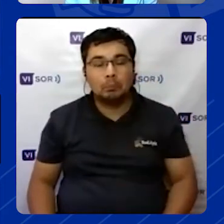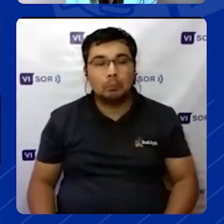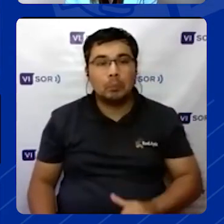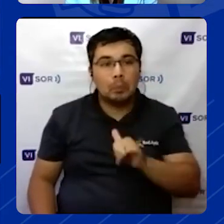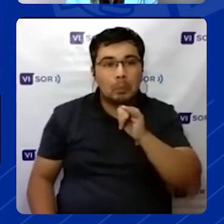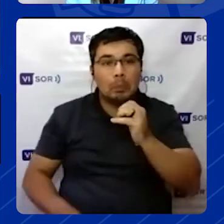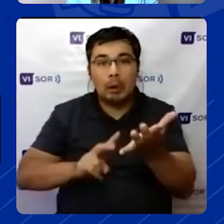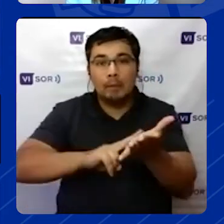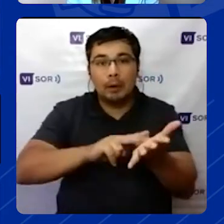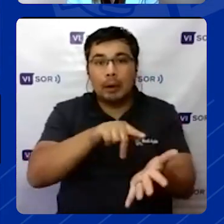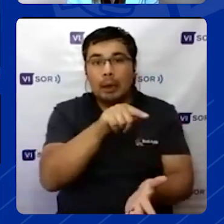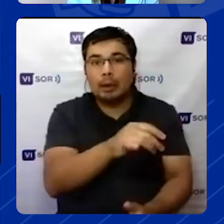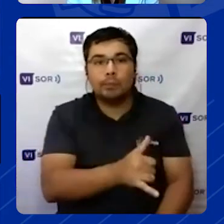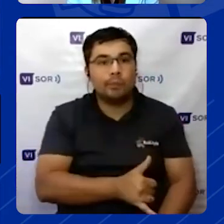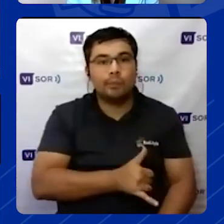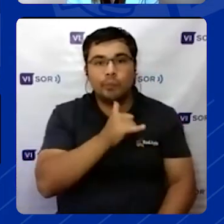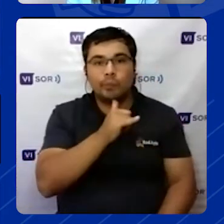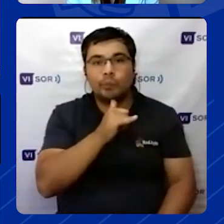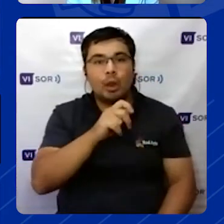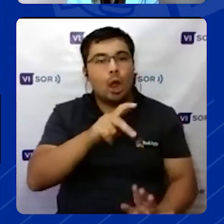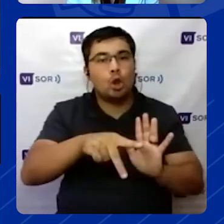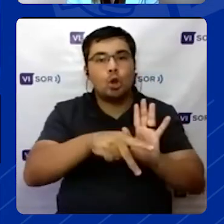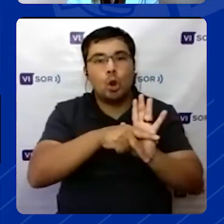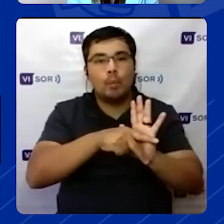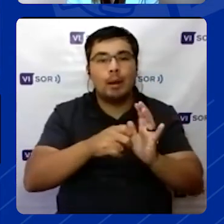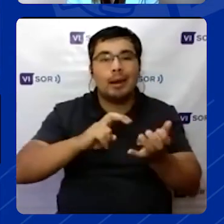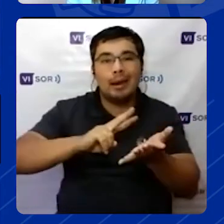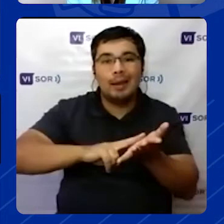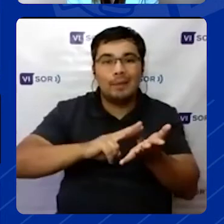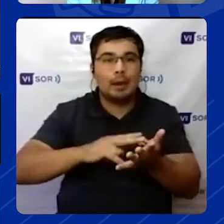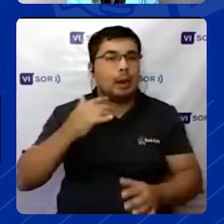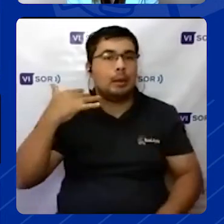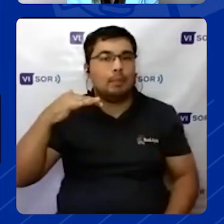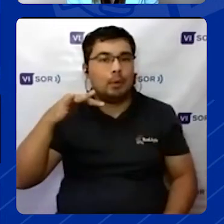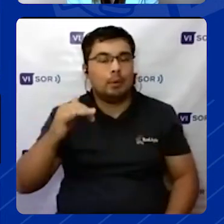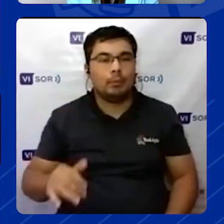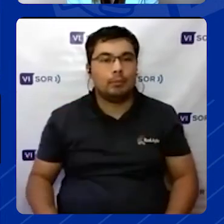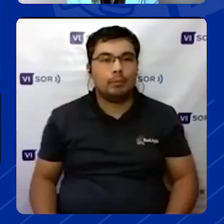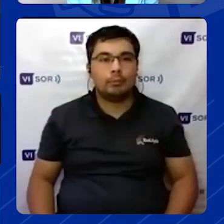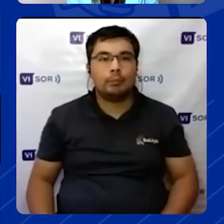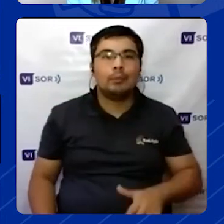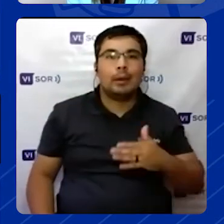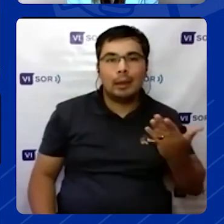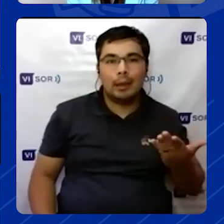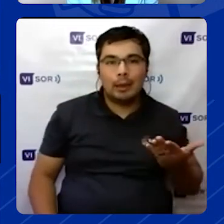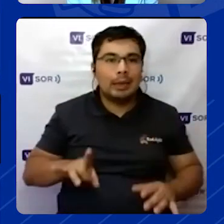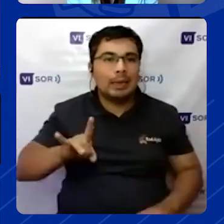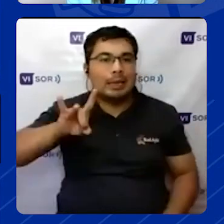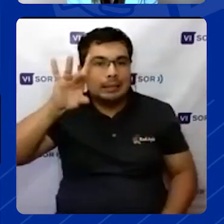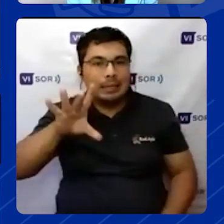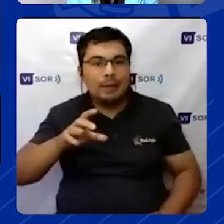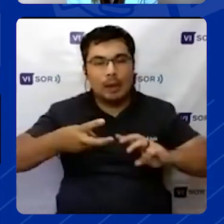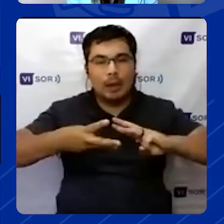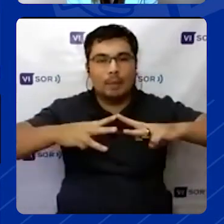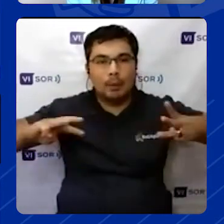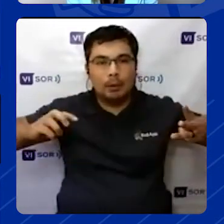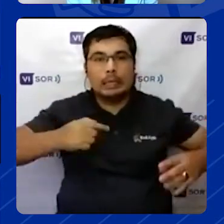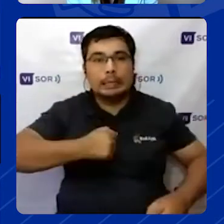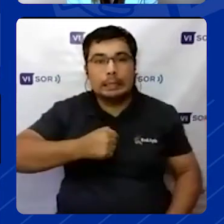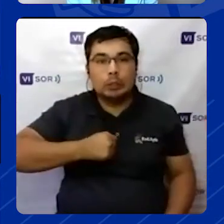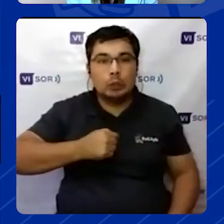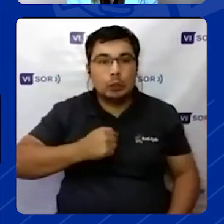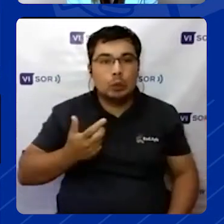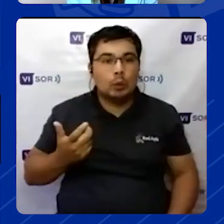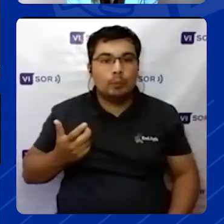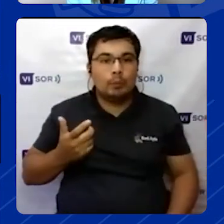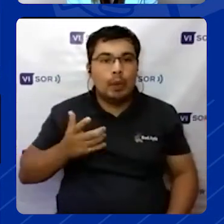manejo tampoco en esas normas, pero la verdad que lo importante es que uno sepa la metodología. O sea, si yo me capacito en